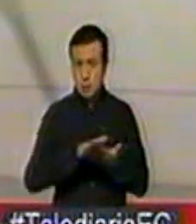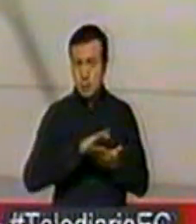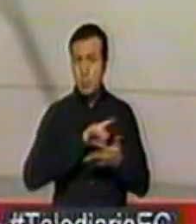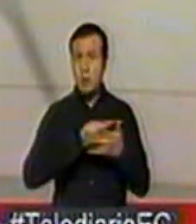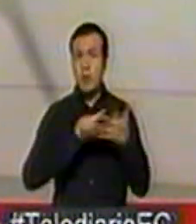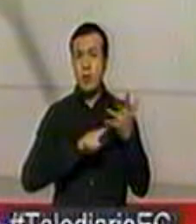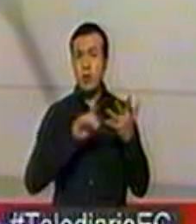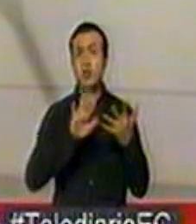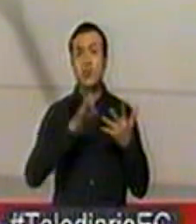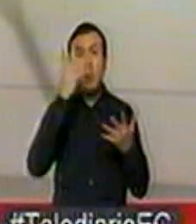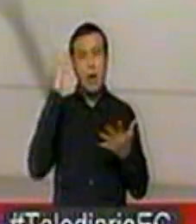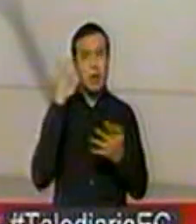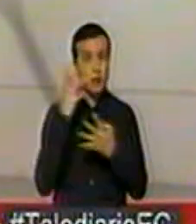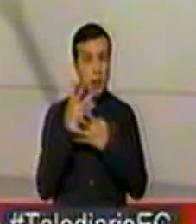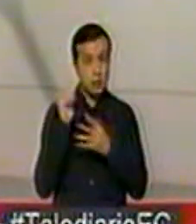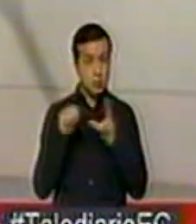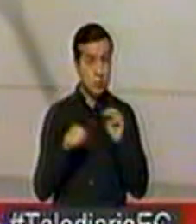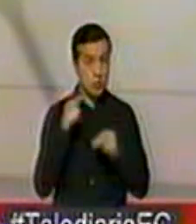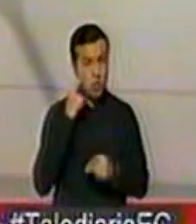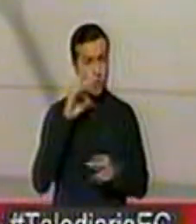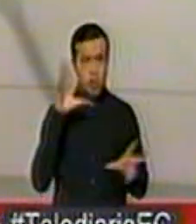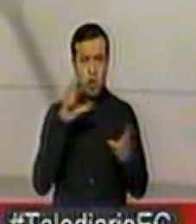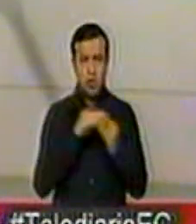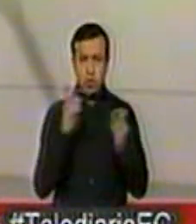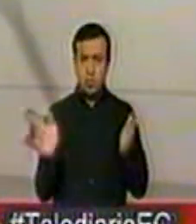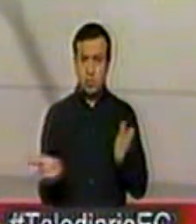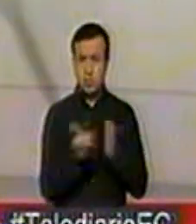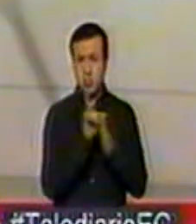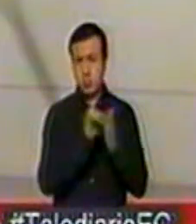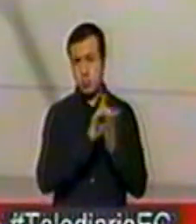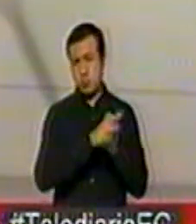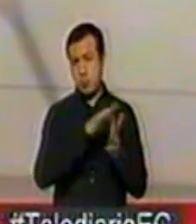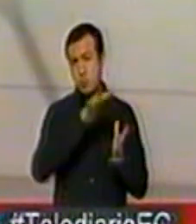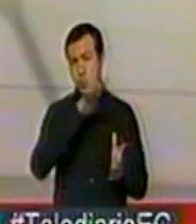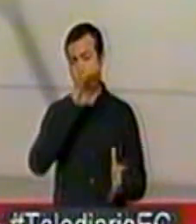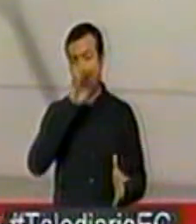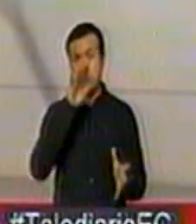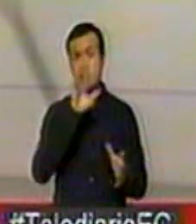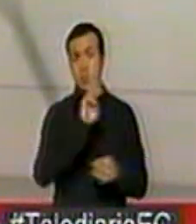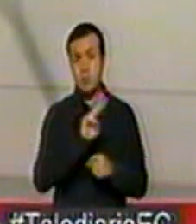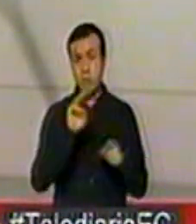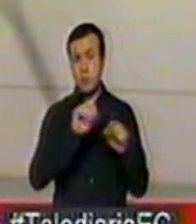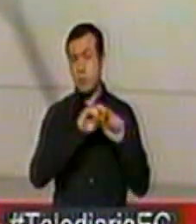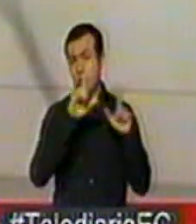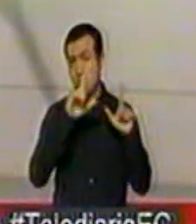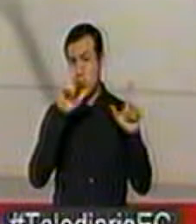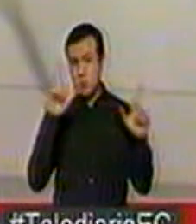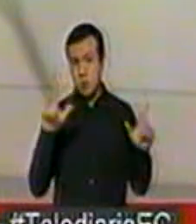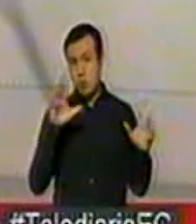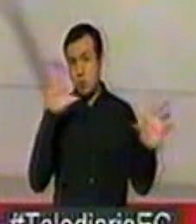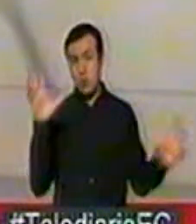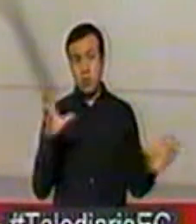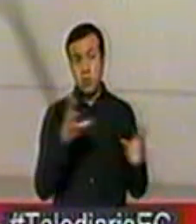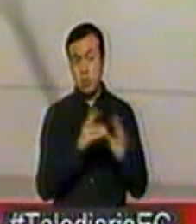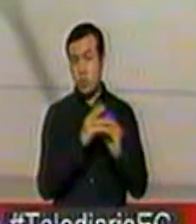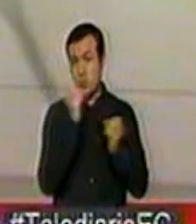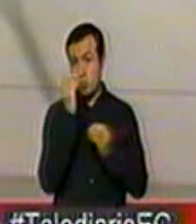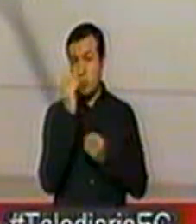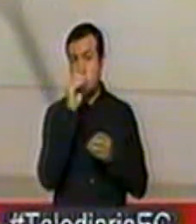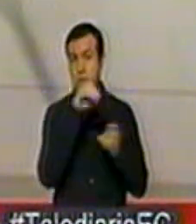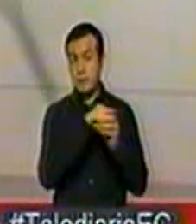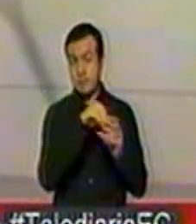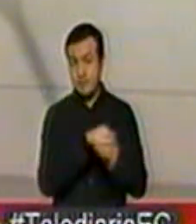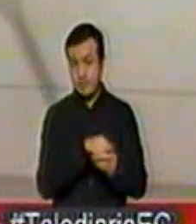el récord policial, en fin, todo eso va a cargar en materia informática